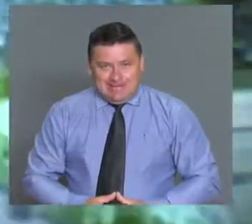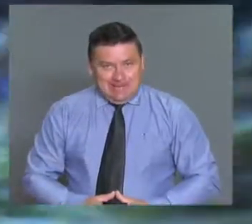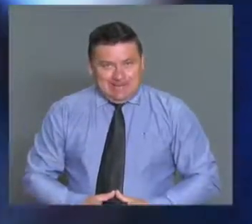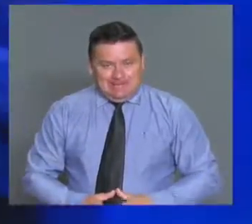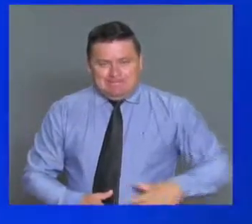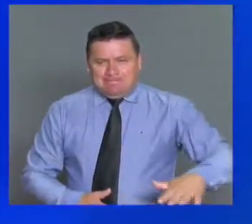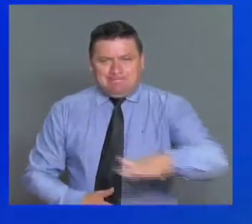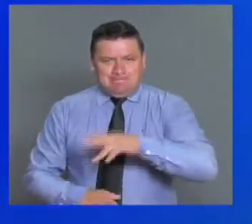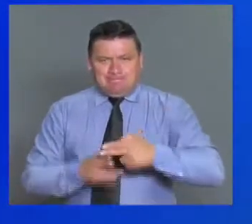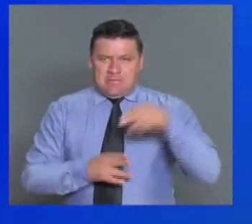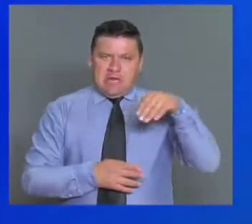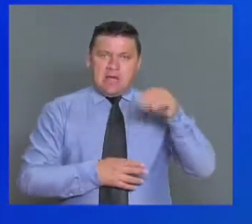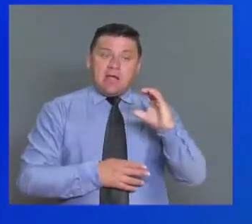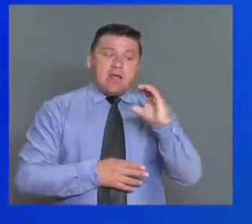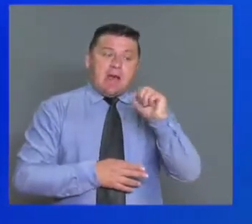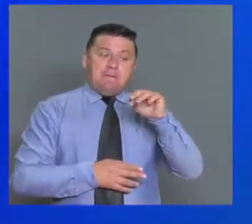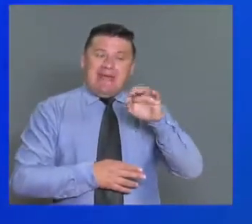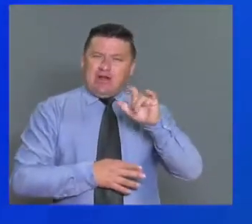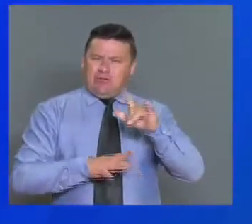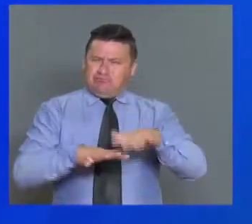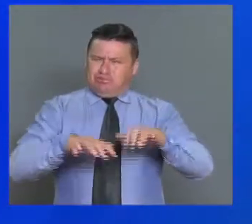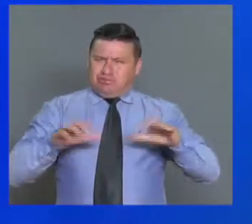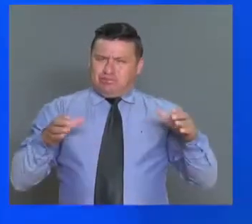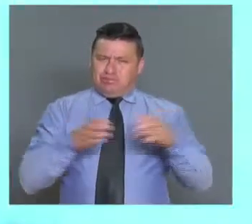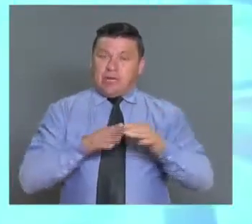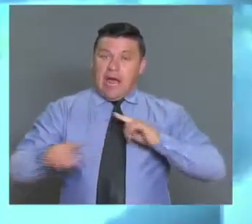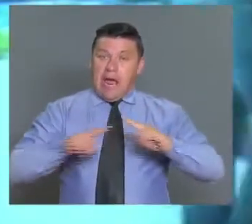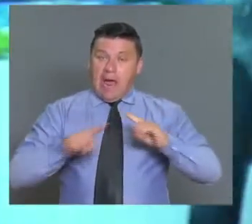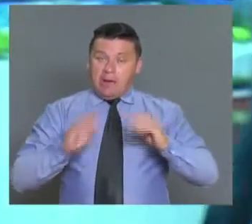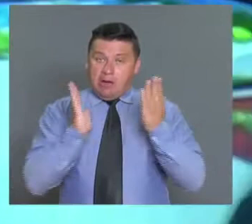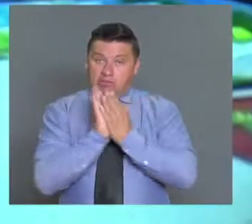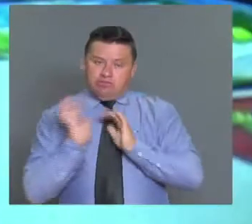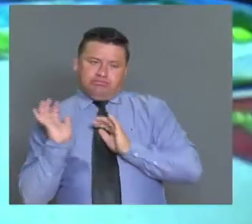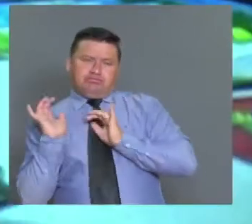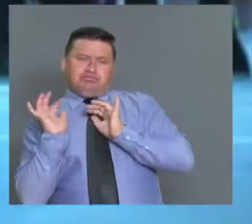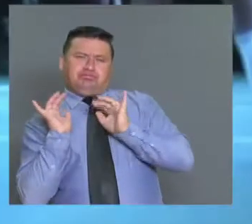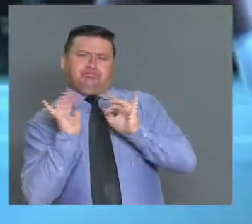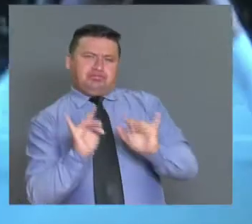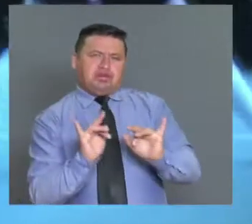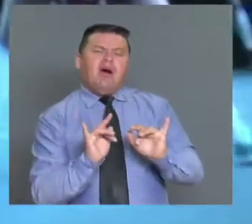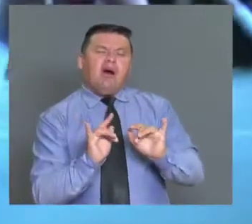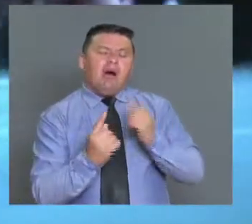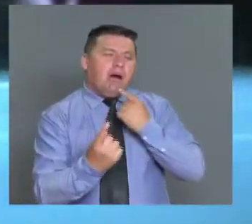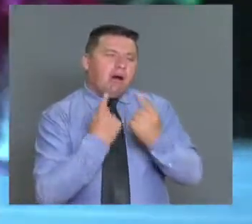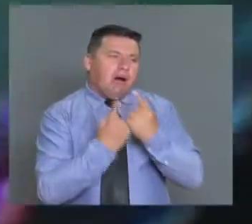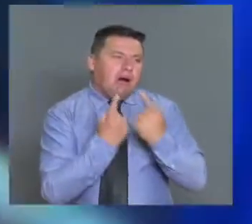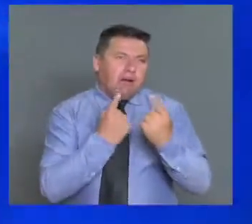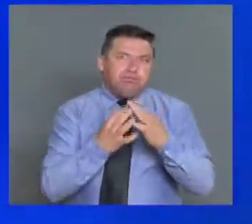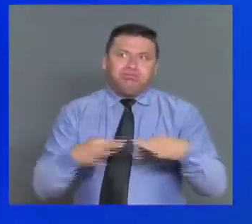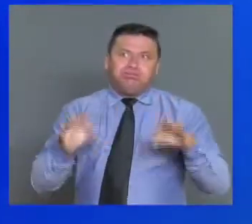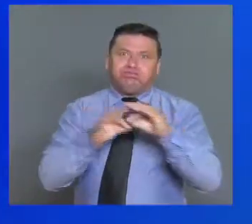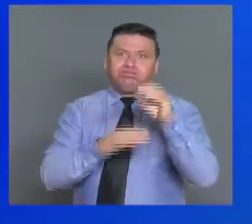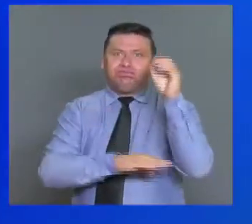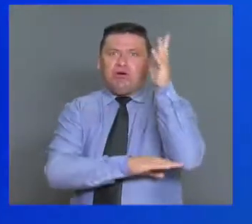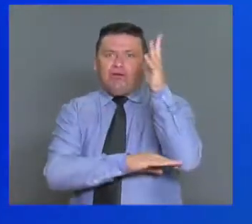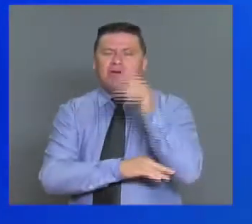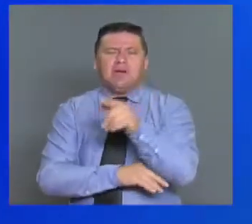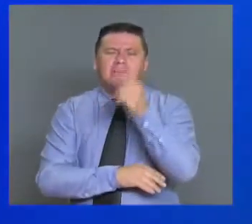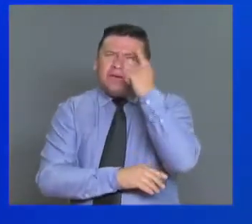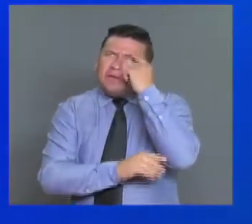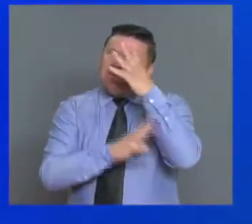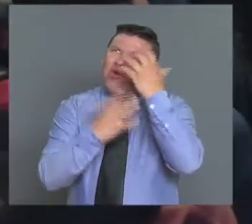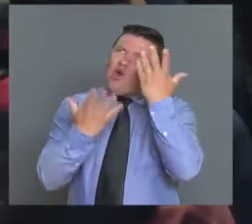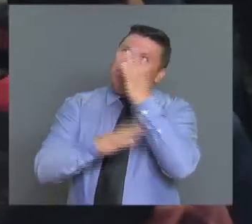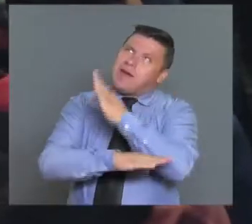el auditorio Camilo Torres se reunieron estudiantes de Administración Pública para asistir a un conversatorio muy especial. ¿Y tú, cómo sueñas la